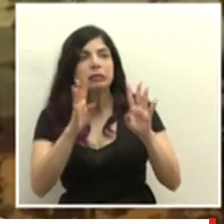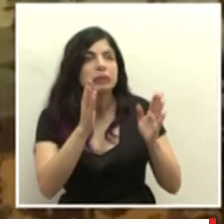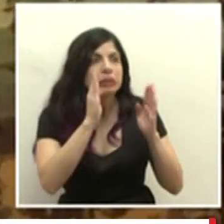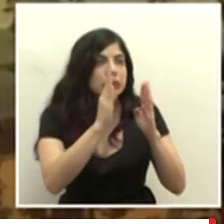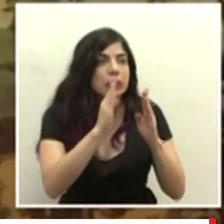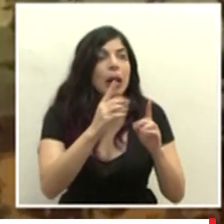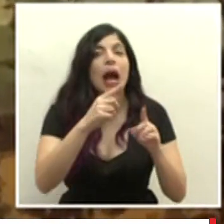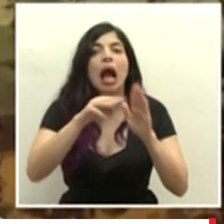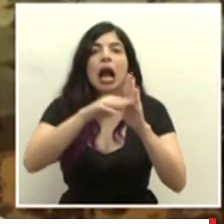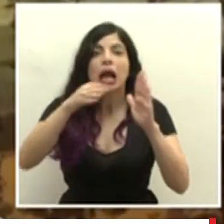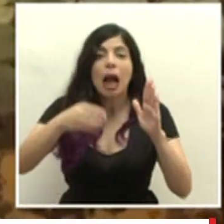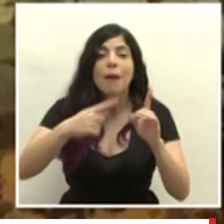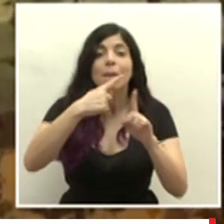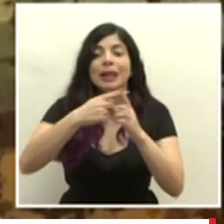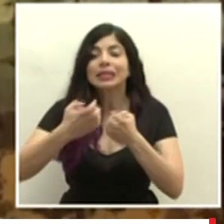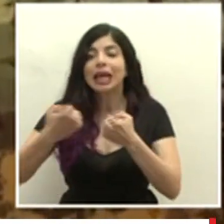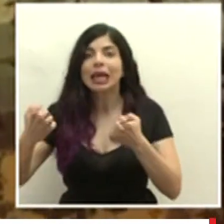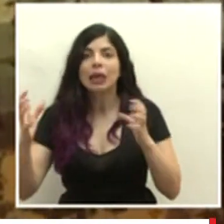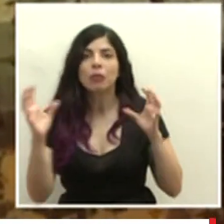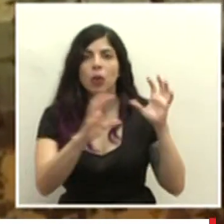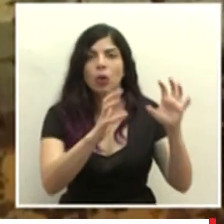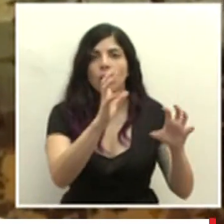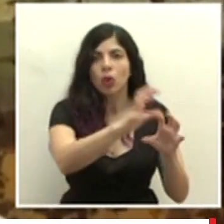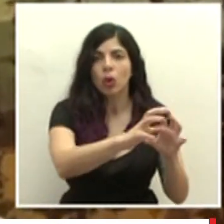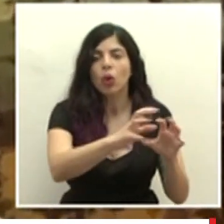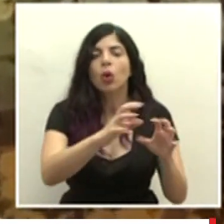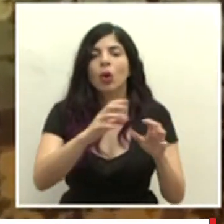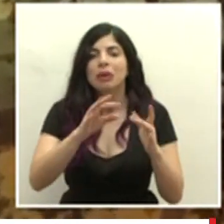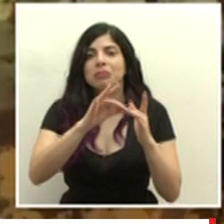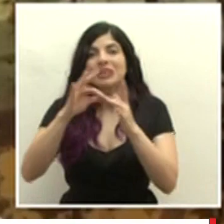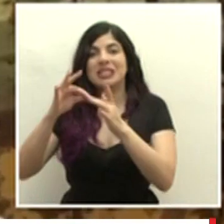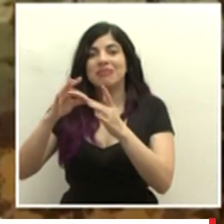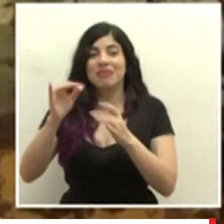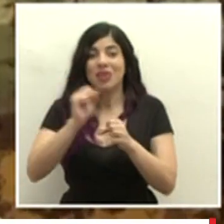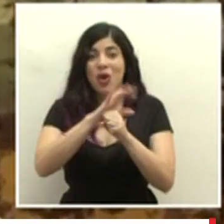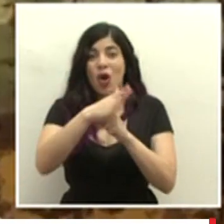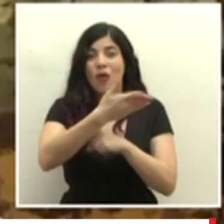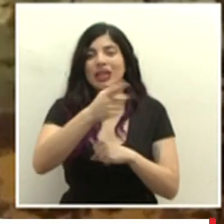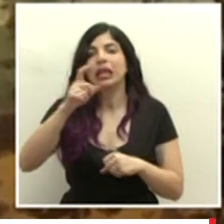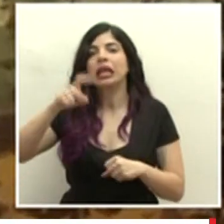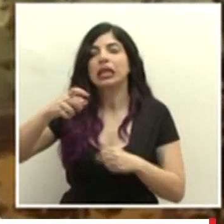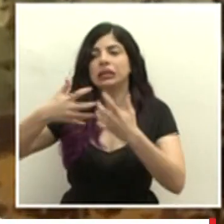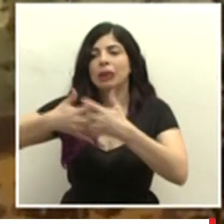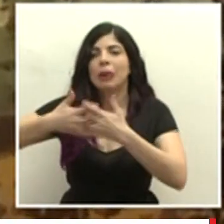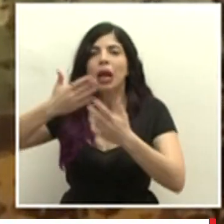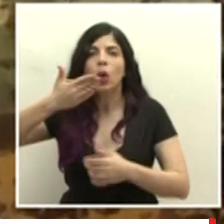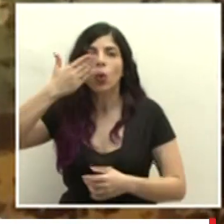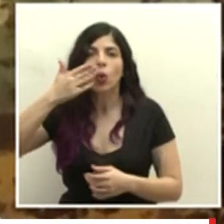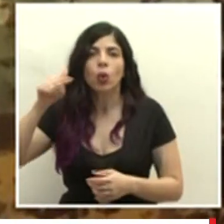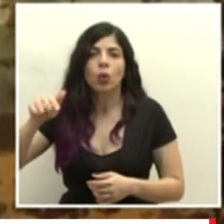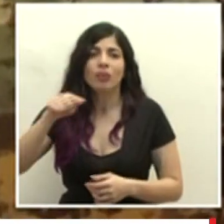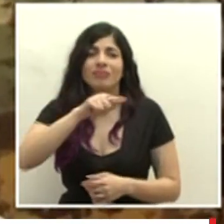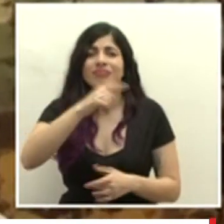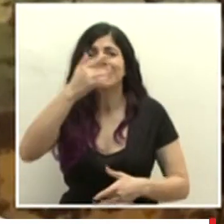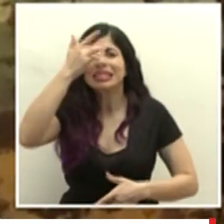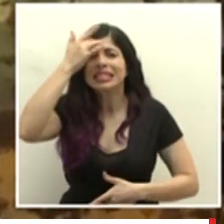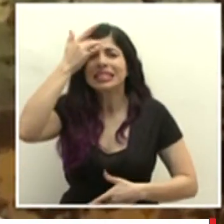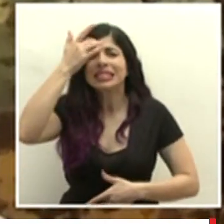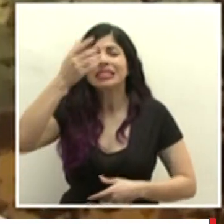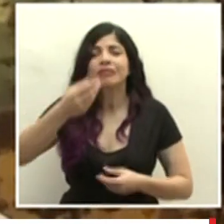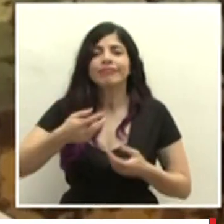del equipo, y especialmente los ventiladores para una enfermedad como COVID-19, que es una enfermedad que